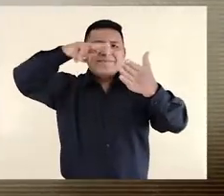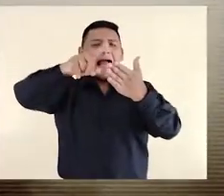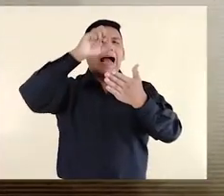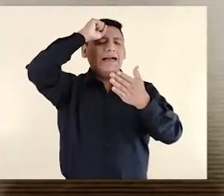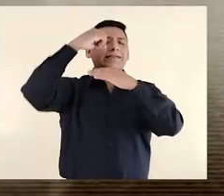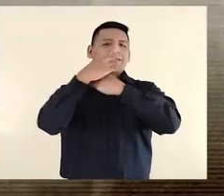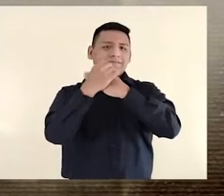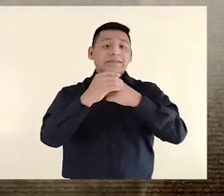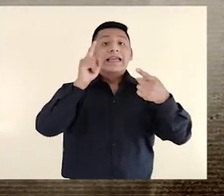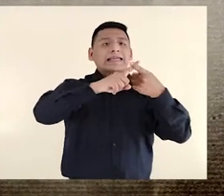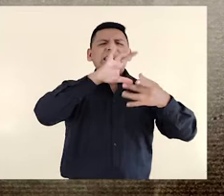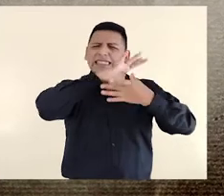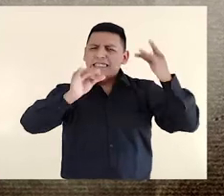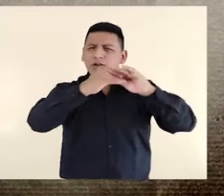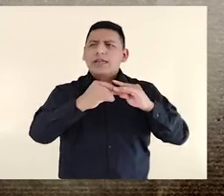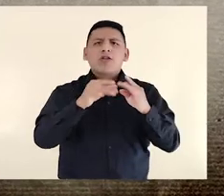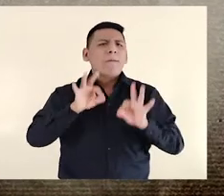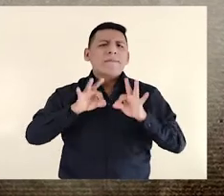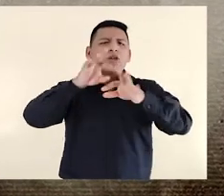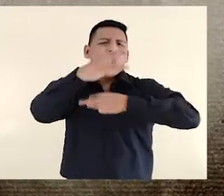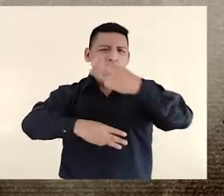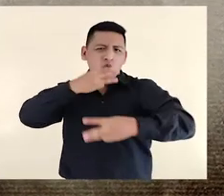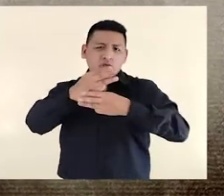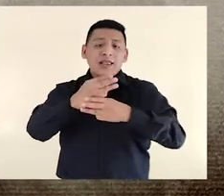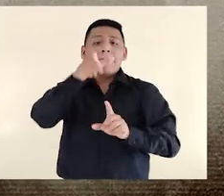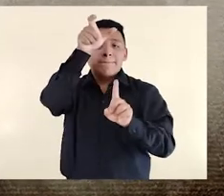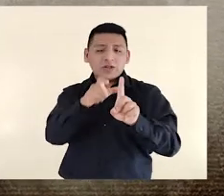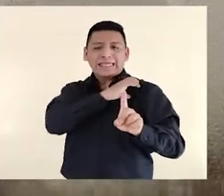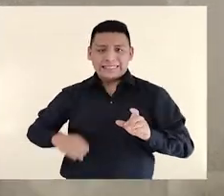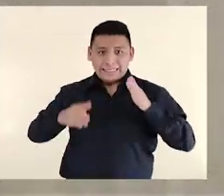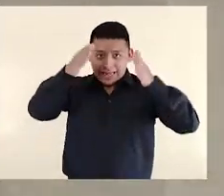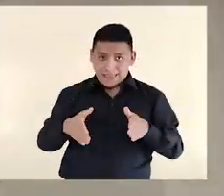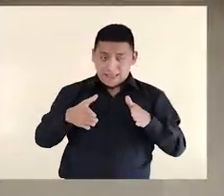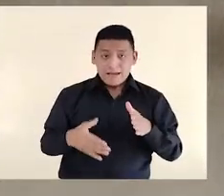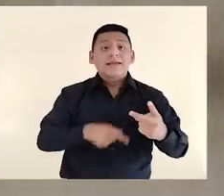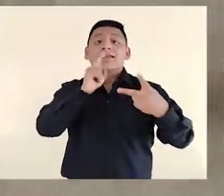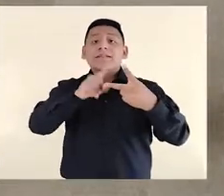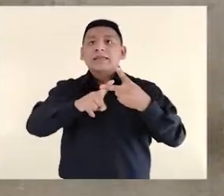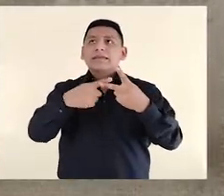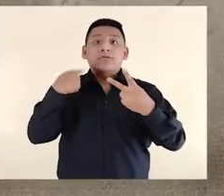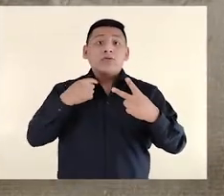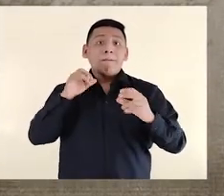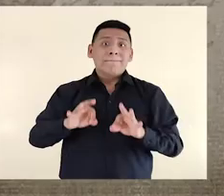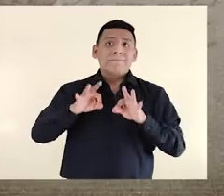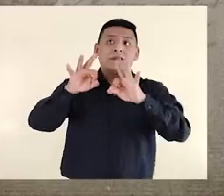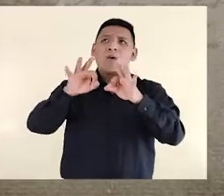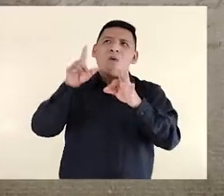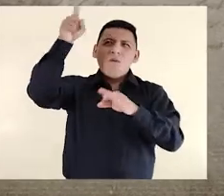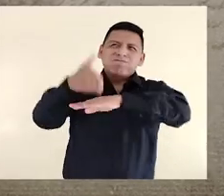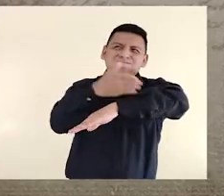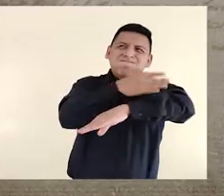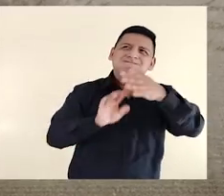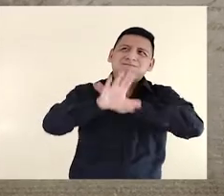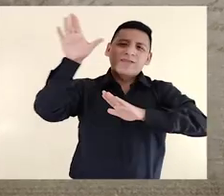pinturas aleccionadoras, emblemas que cuentan los peligros de lo mundano para el alma cristiana y las virtudes del ejercicio espiritual para